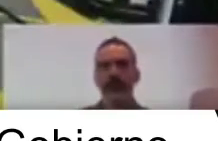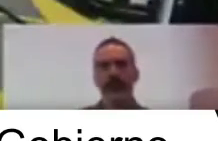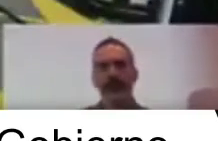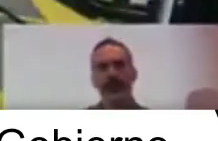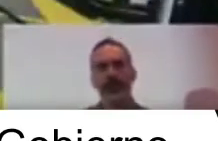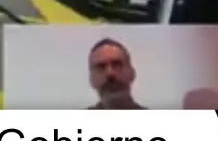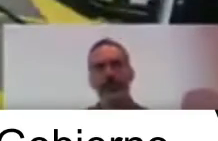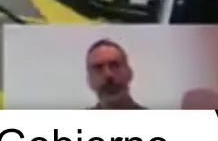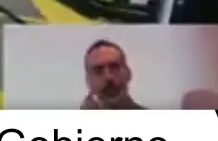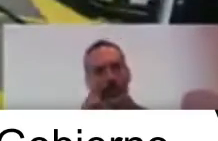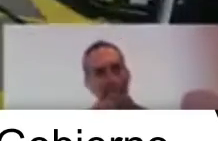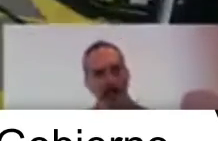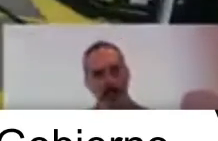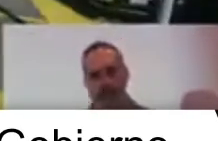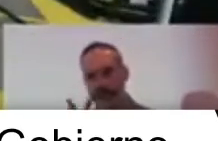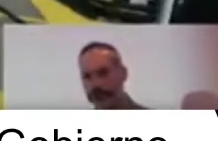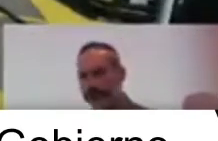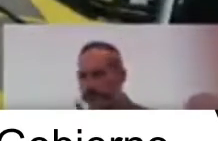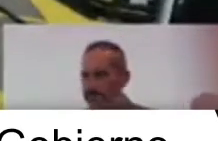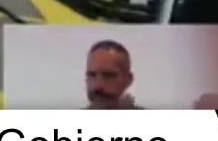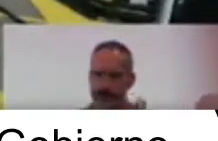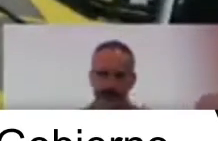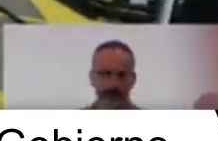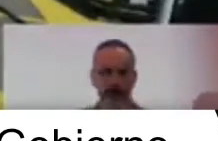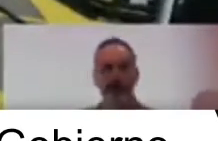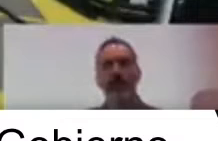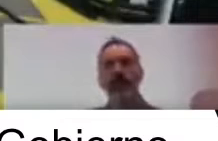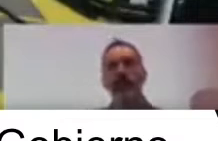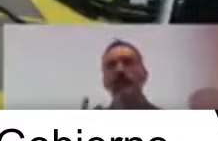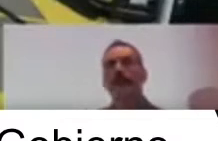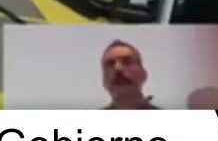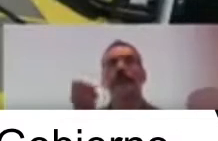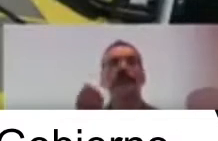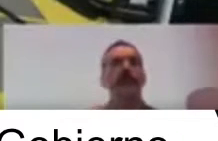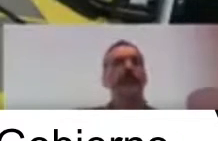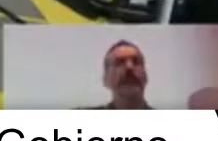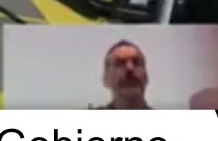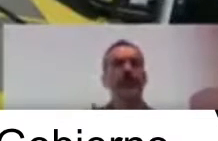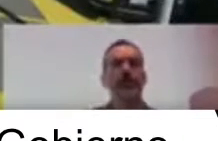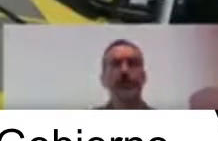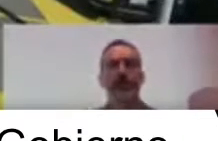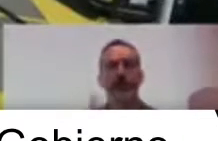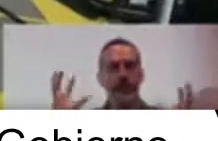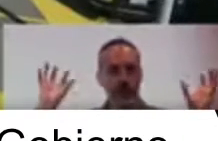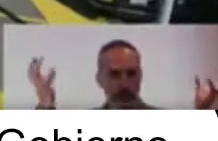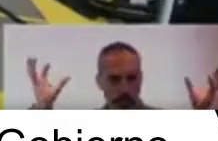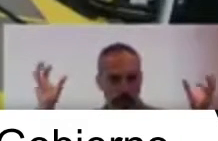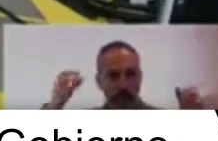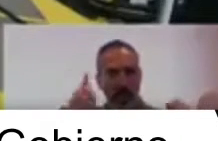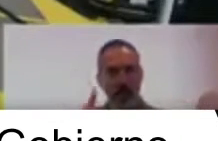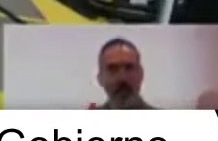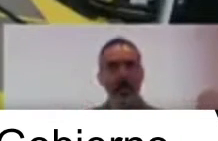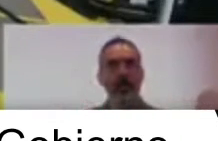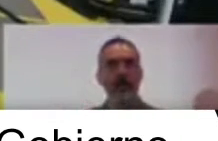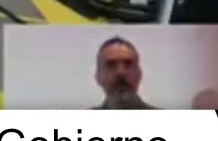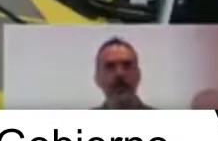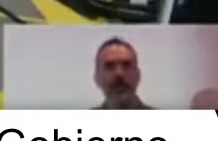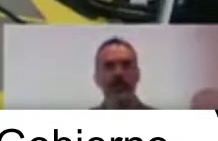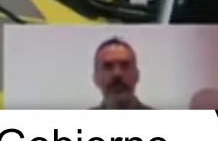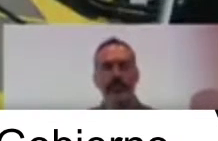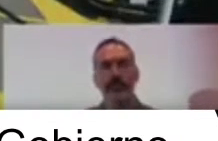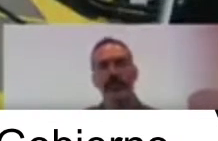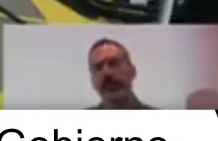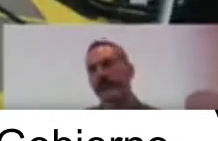de videovigilancia. Entregamos 311 nuevas patrullas y motocicletas, entre otras acciones